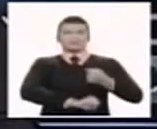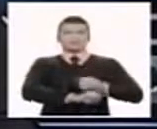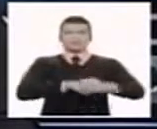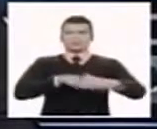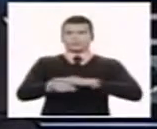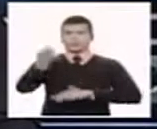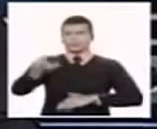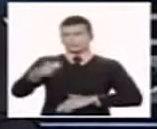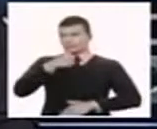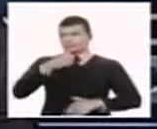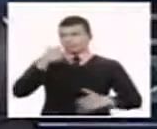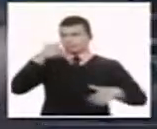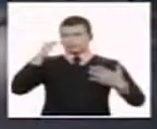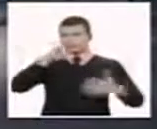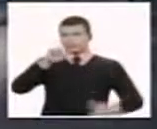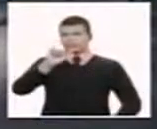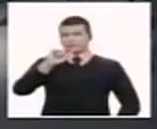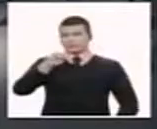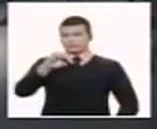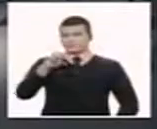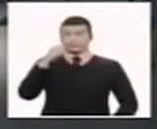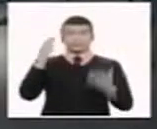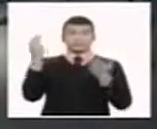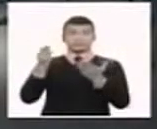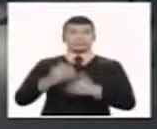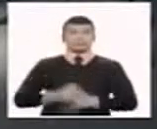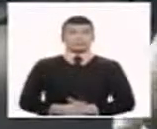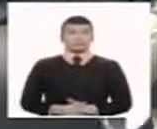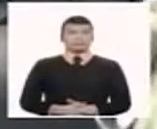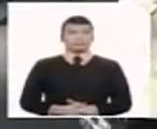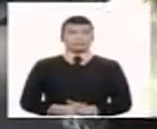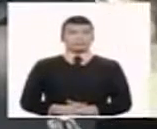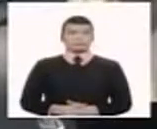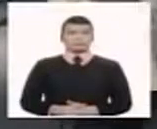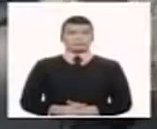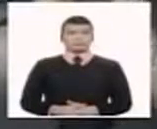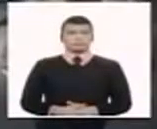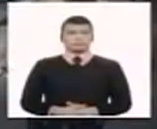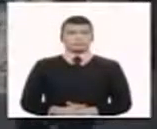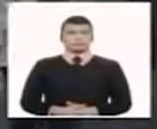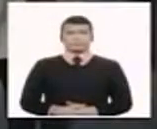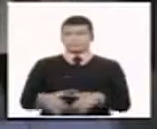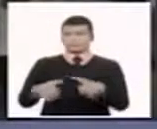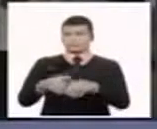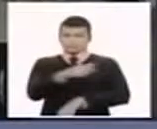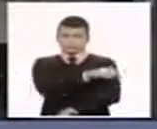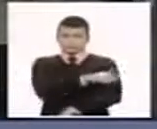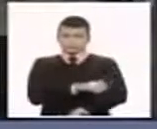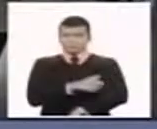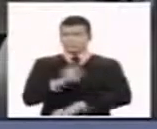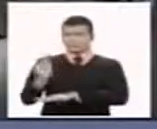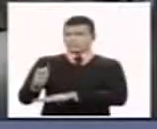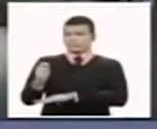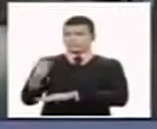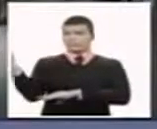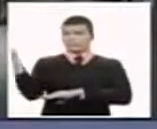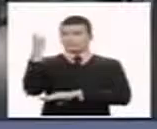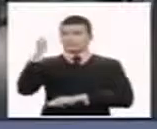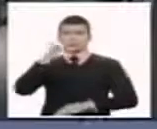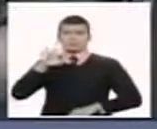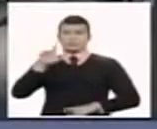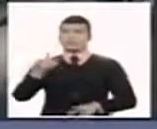Y volvemos al panorama nacional porque tres generales de la República fueron señalados por el exjefe paramilitar alias Don Berna por haber